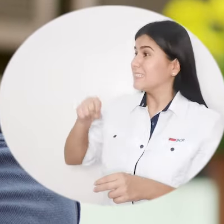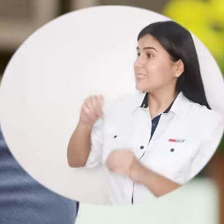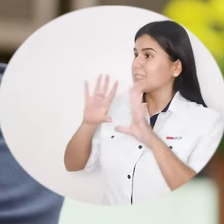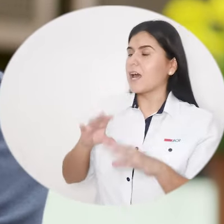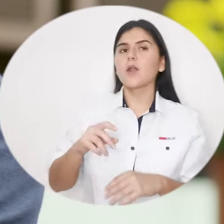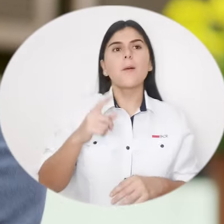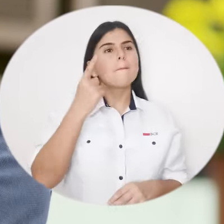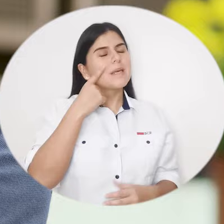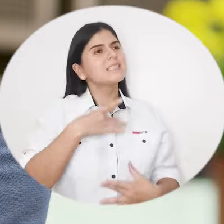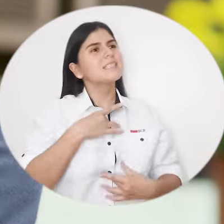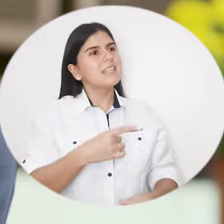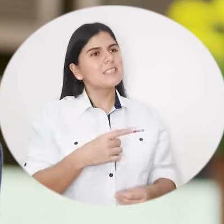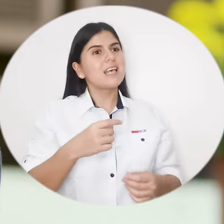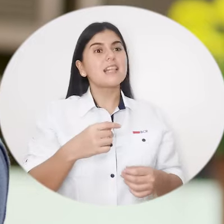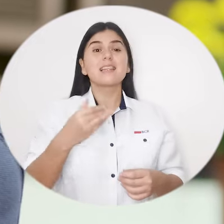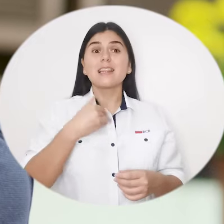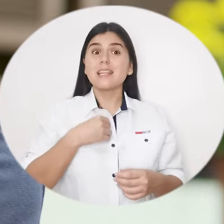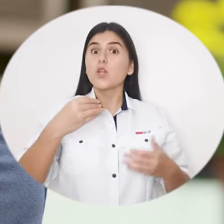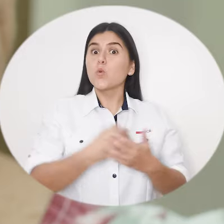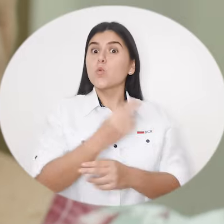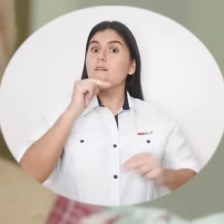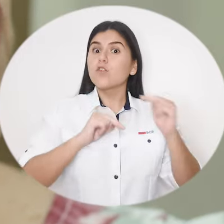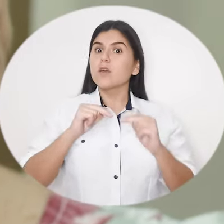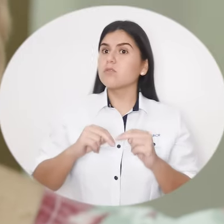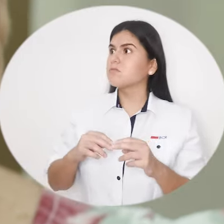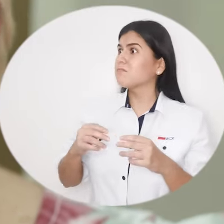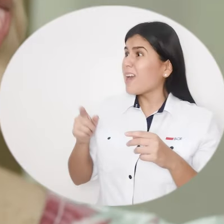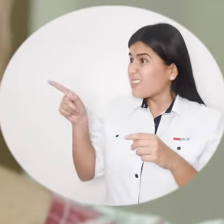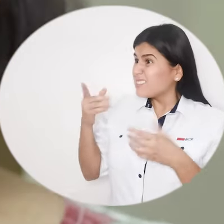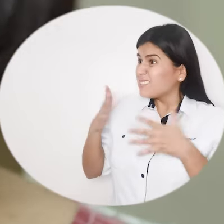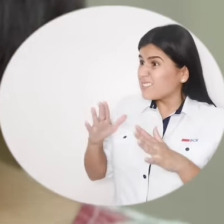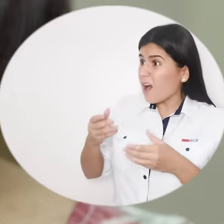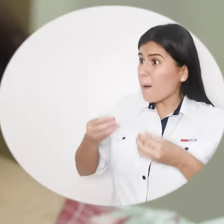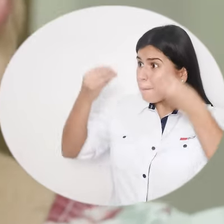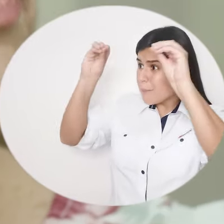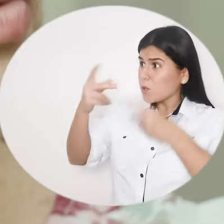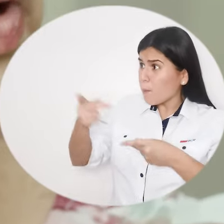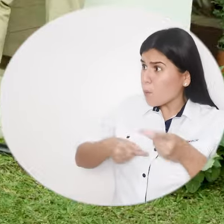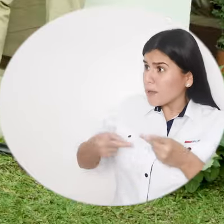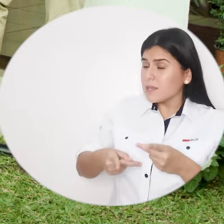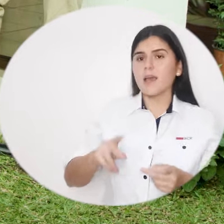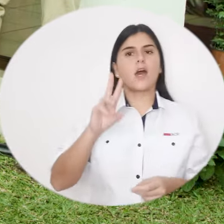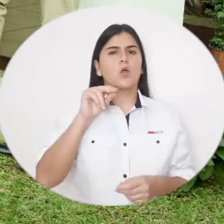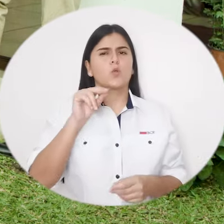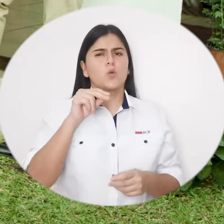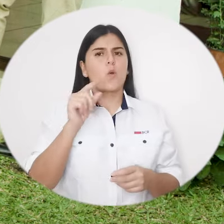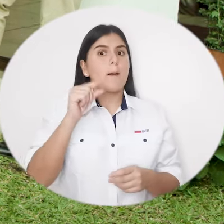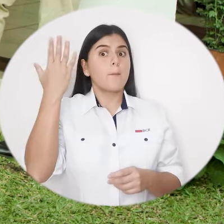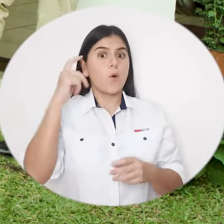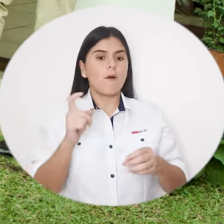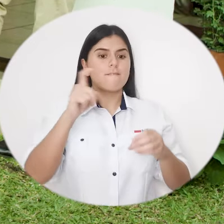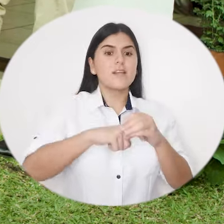claro. Vieras qué interesante. Se acaba de poner un negocio nuevo. ¿Cómo un nuevo negocio? ¡Ay, vendió la pulpe! No, no. Acaba